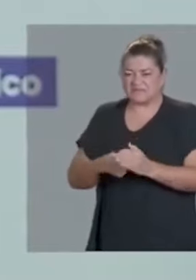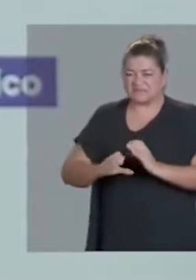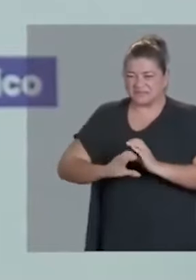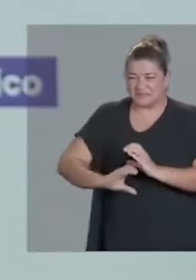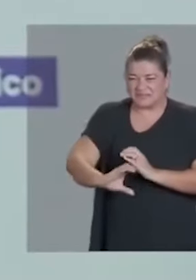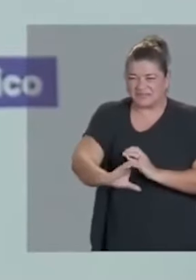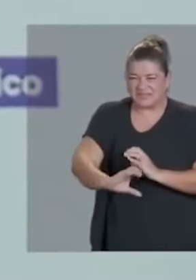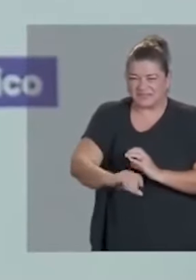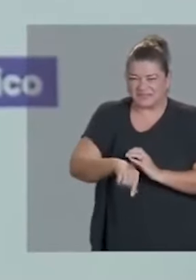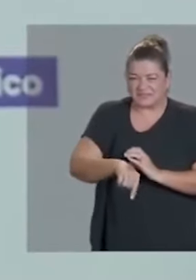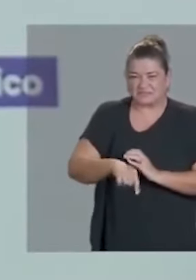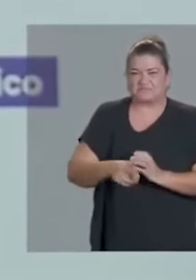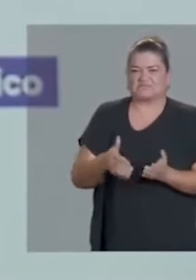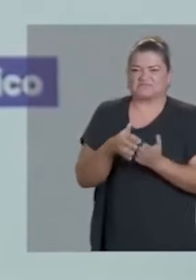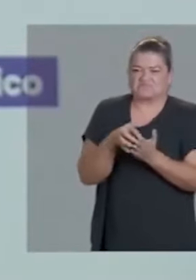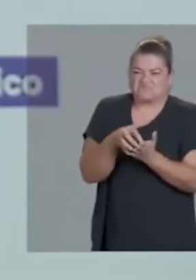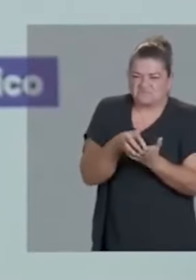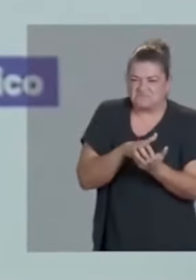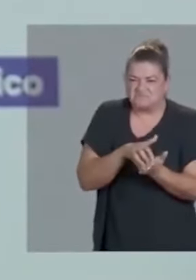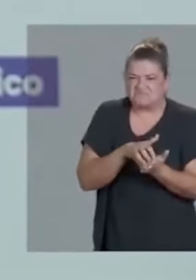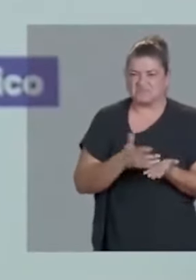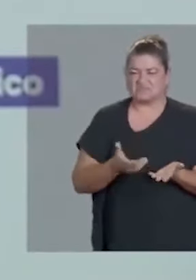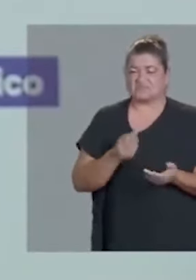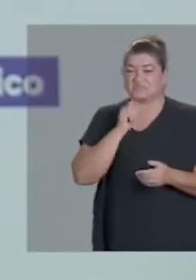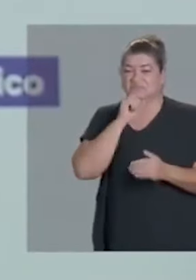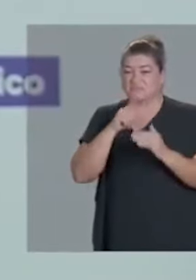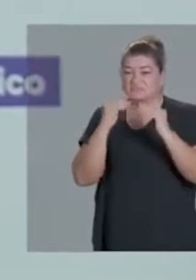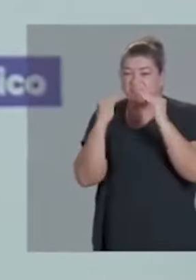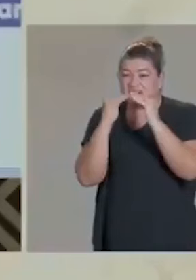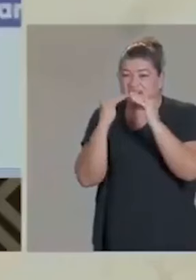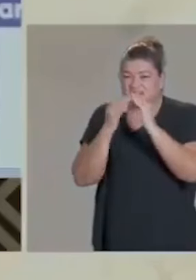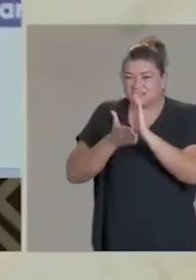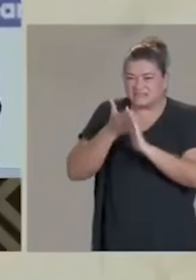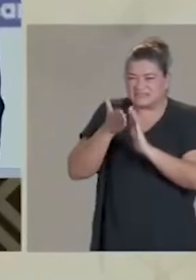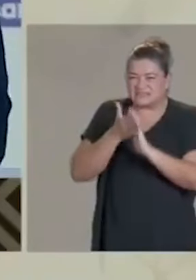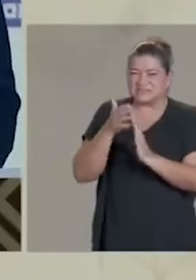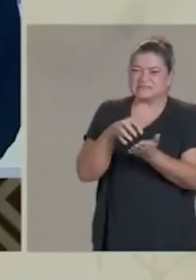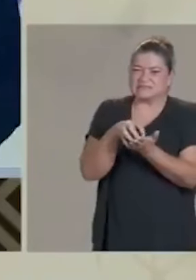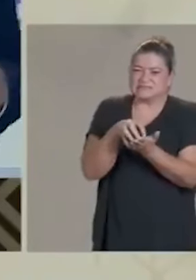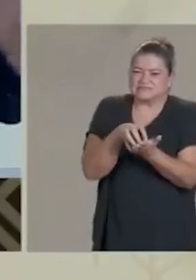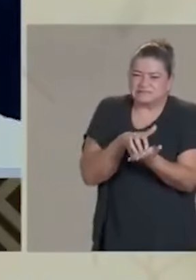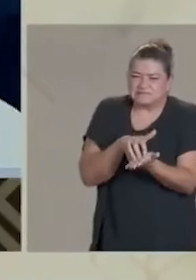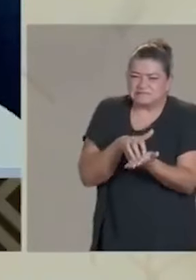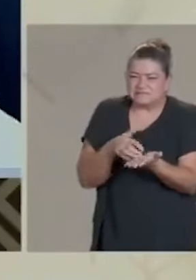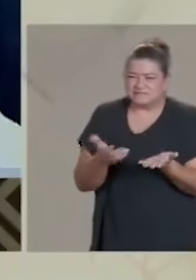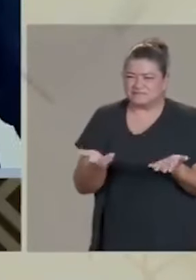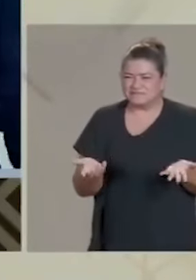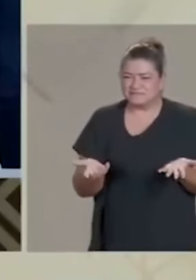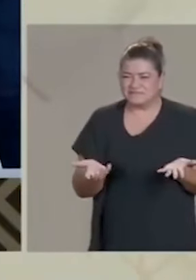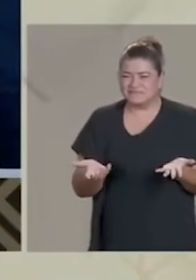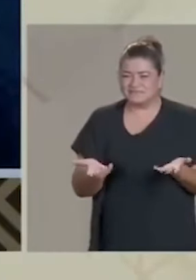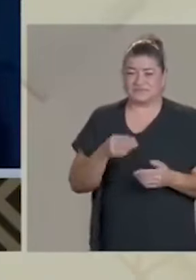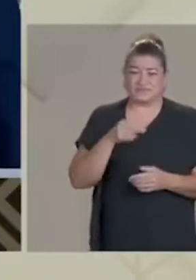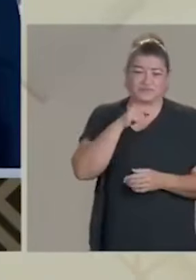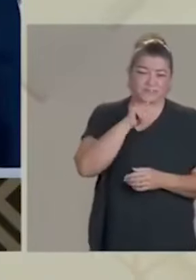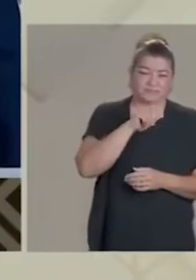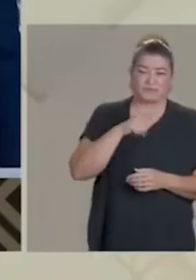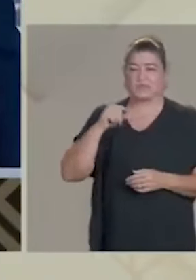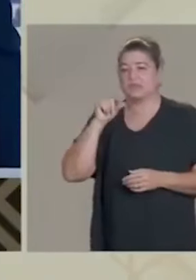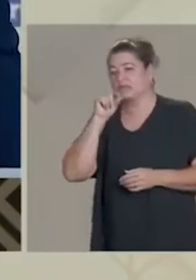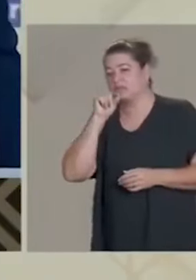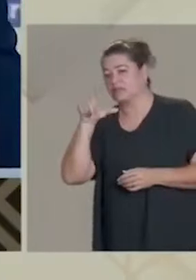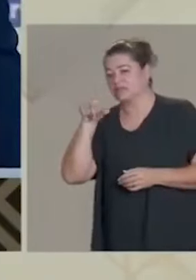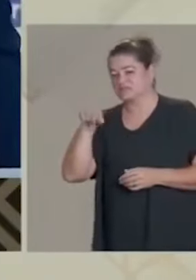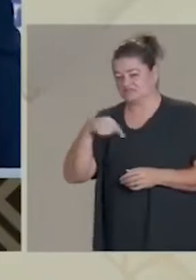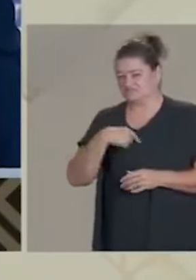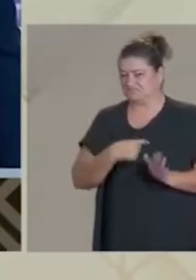la inversión en vivienda social. En Jalisco y Nuevo León se ha demostrado que es posible un nuevo modelo, un modelo de prosperidad y de inclusión, que por